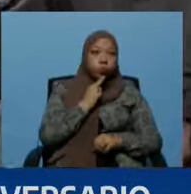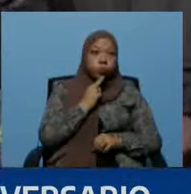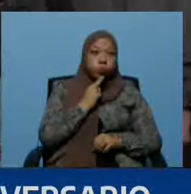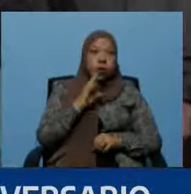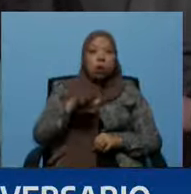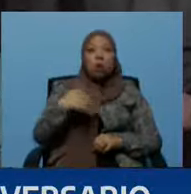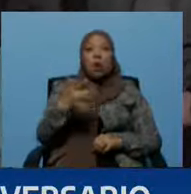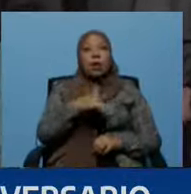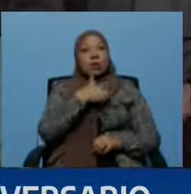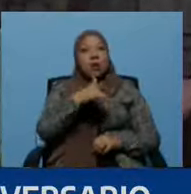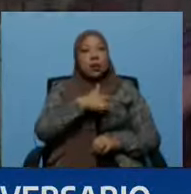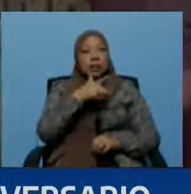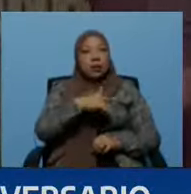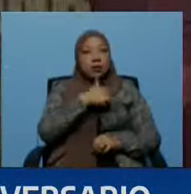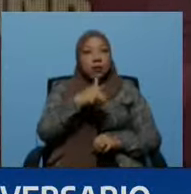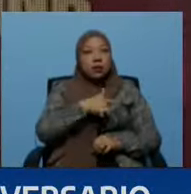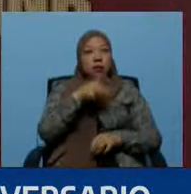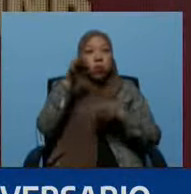puede sentirse orgullosa,